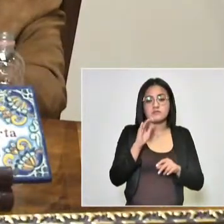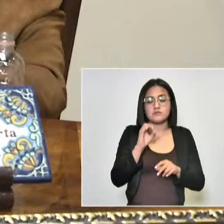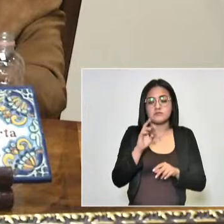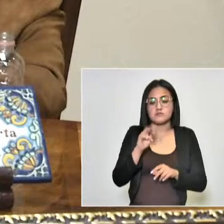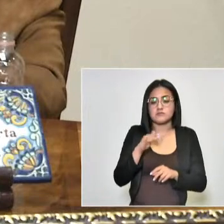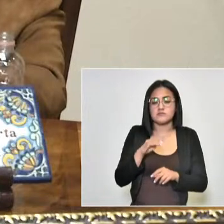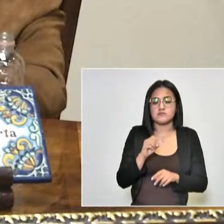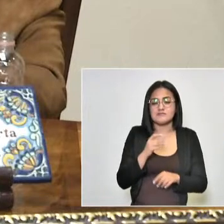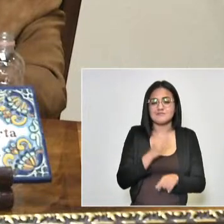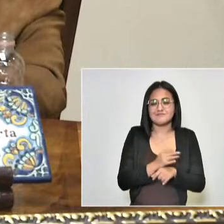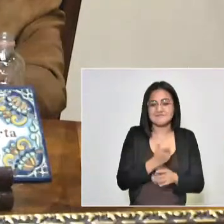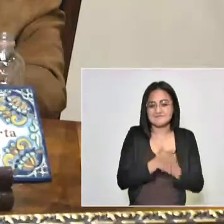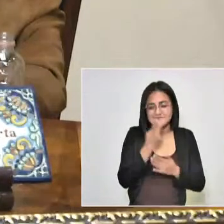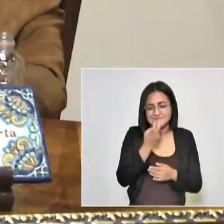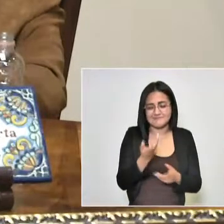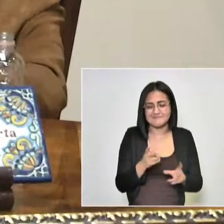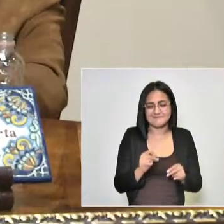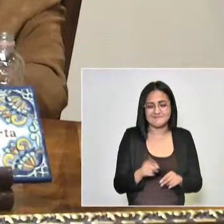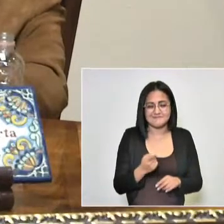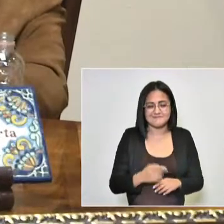otra cosa, eso no es inversión.